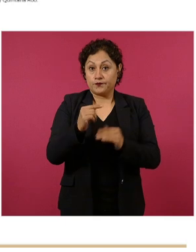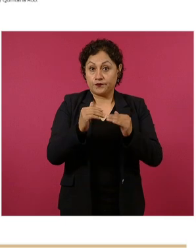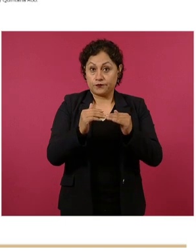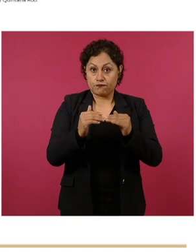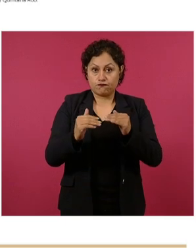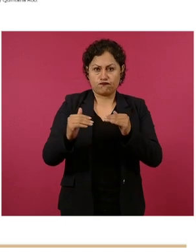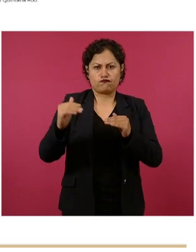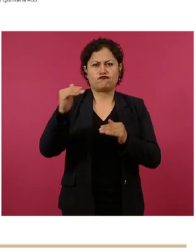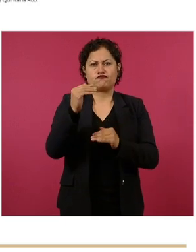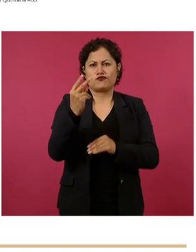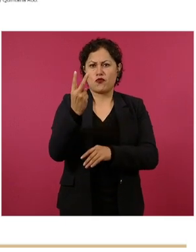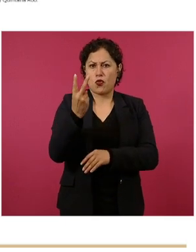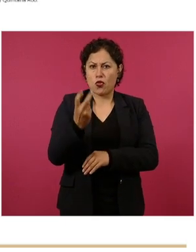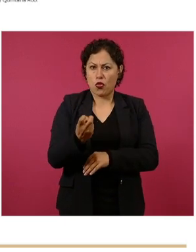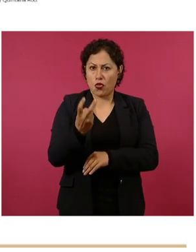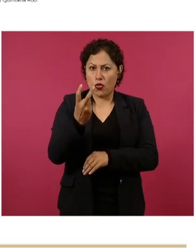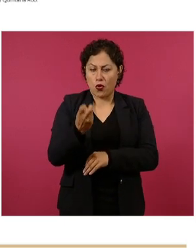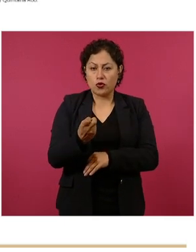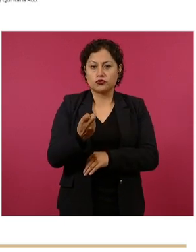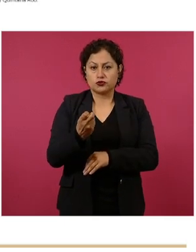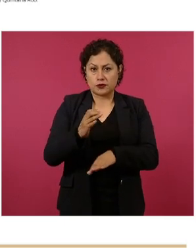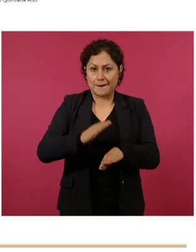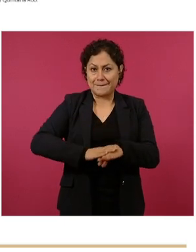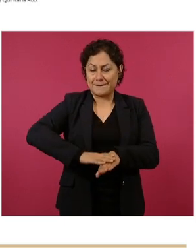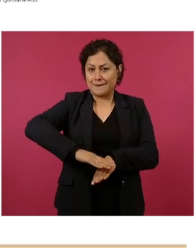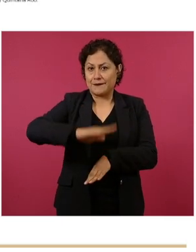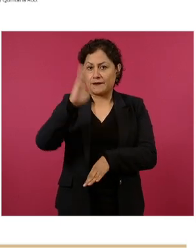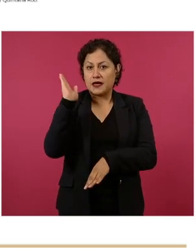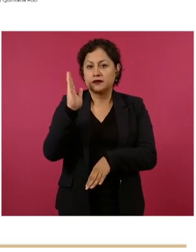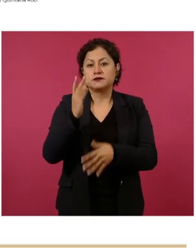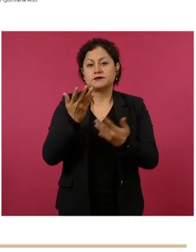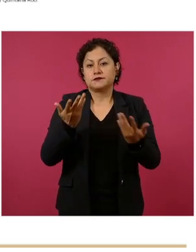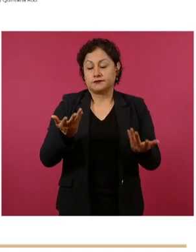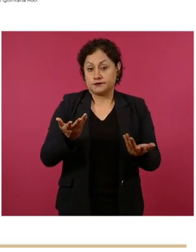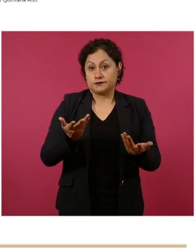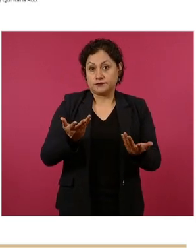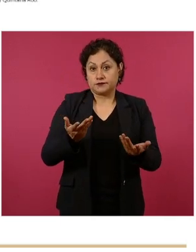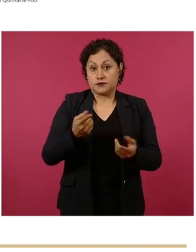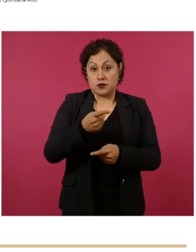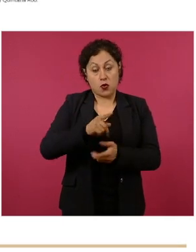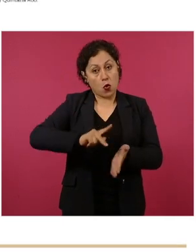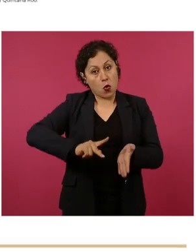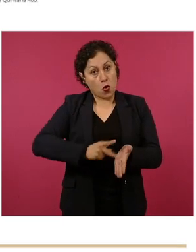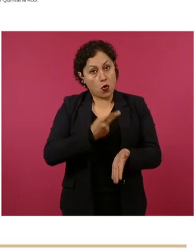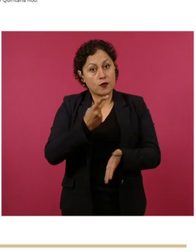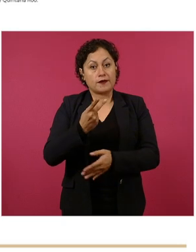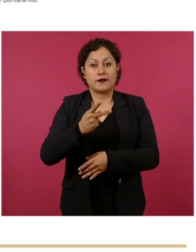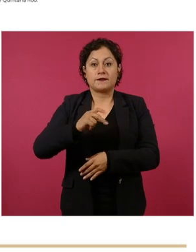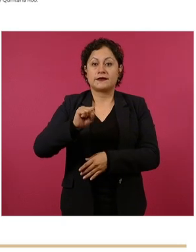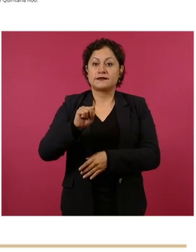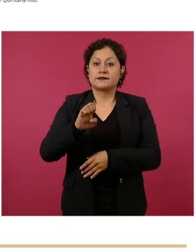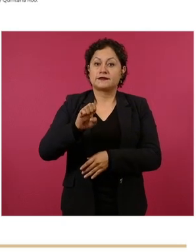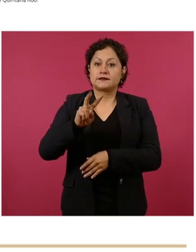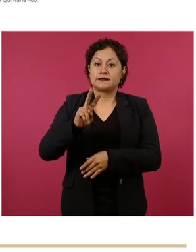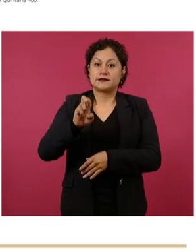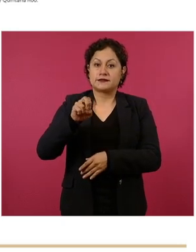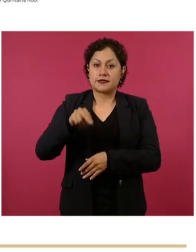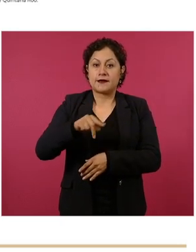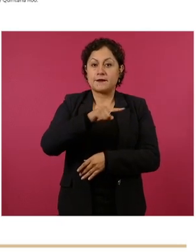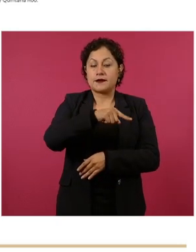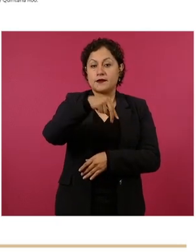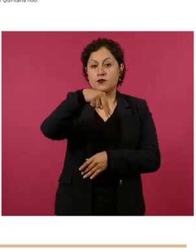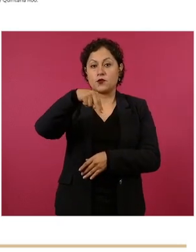por encima del promedio nacional. Y una vez más, como les mencionaba, tenemos a Petroseven, allá en el municipio de Apodaca, Nuevo